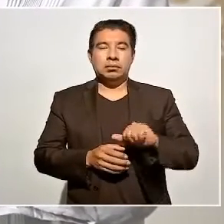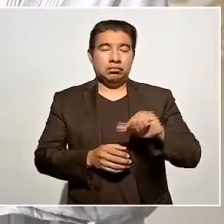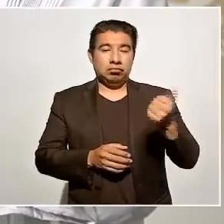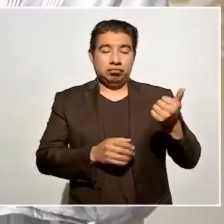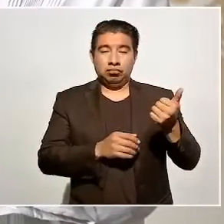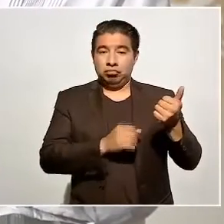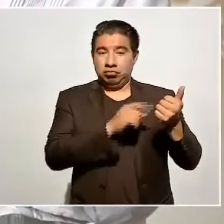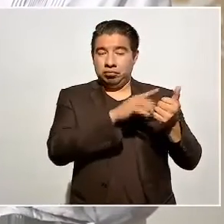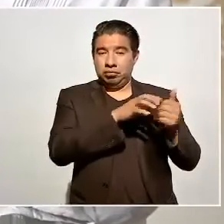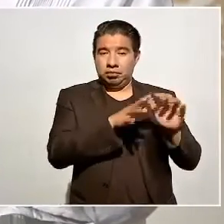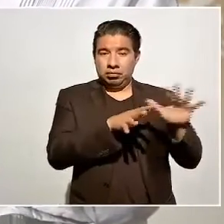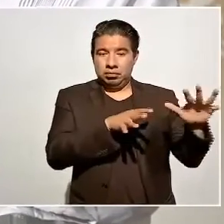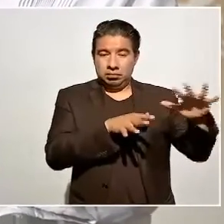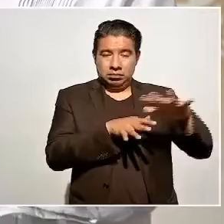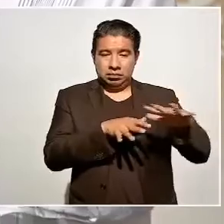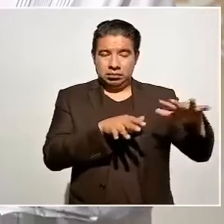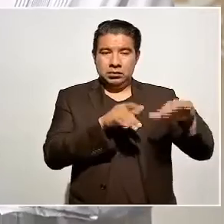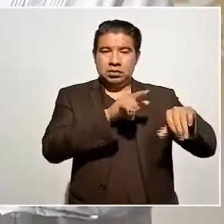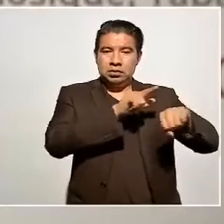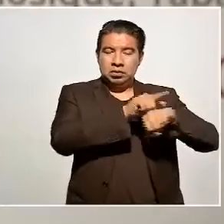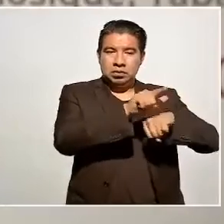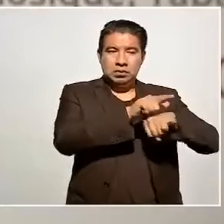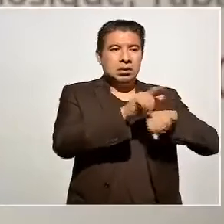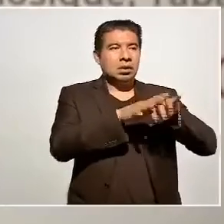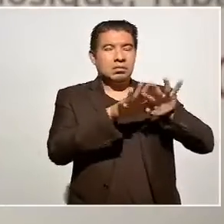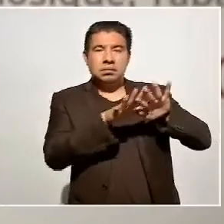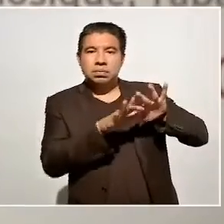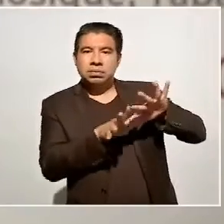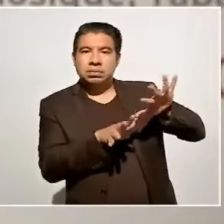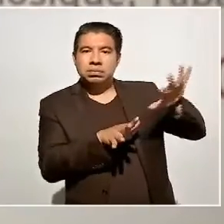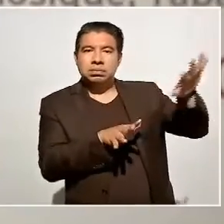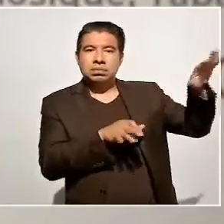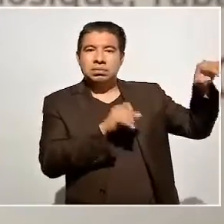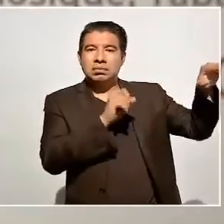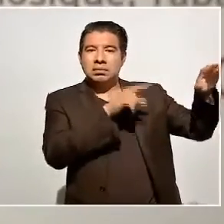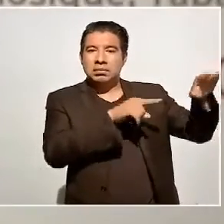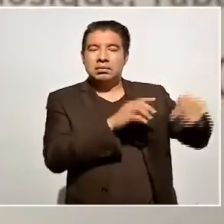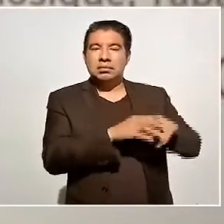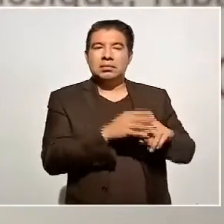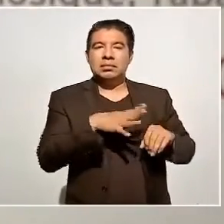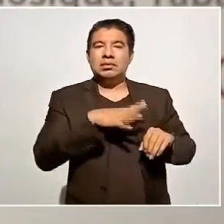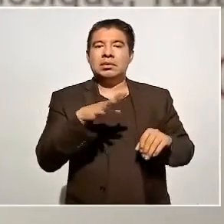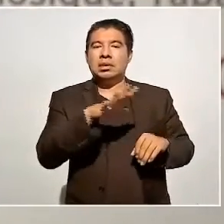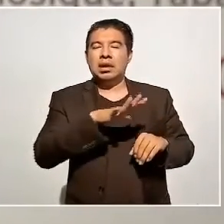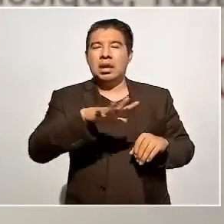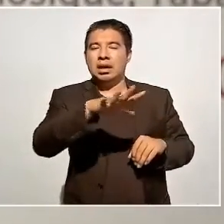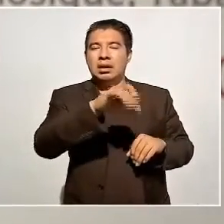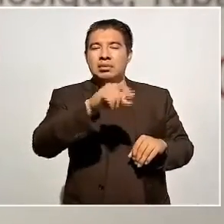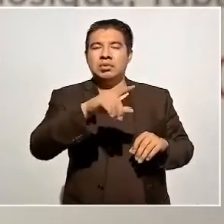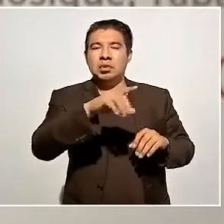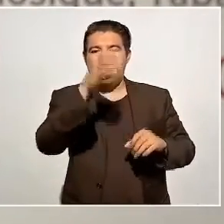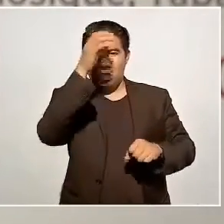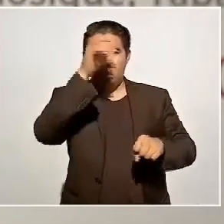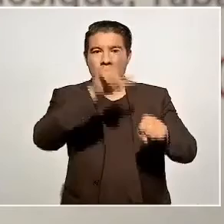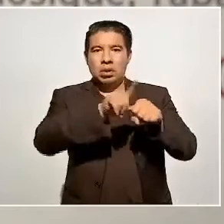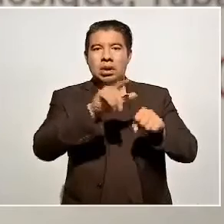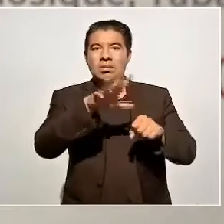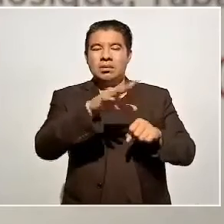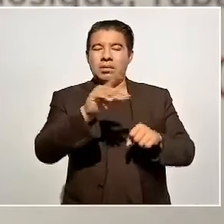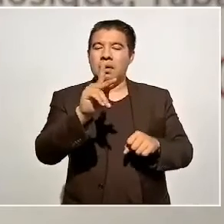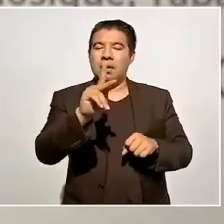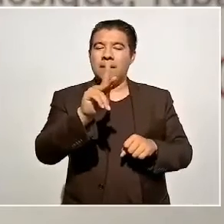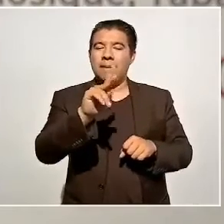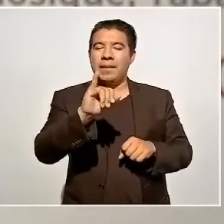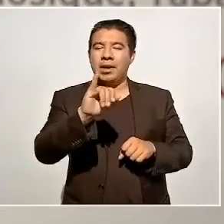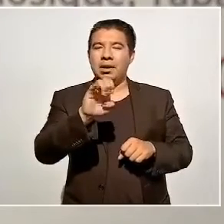Guatemala, donde termina Tenosique, hacia arriba, está la zona arqueológica de Piedras